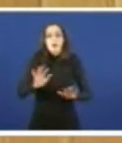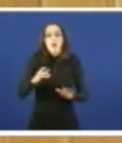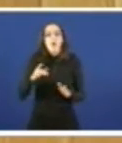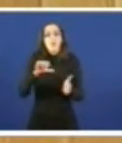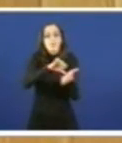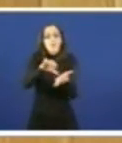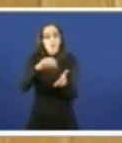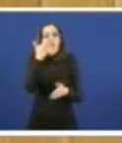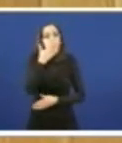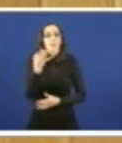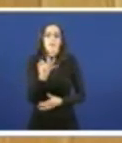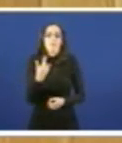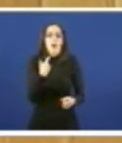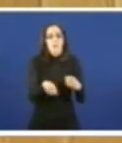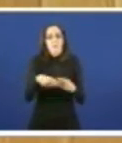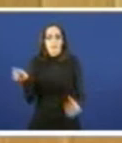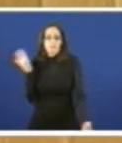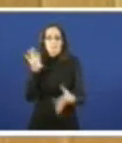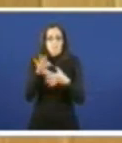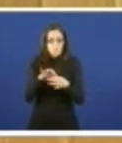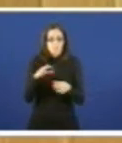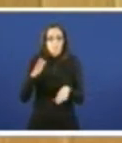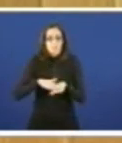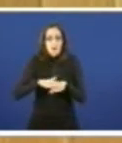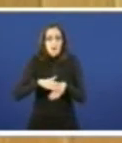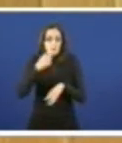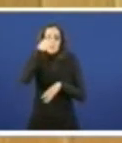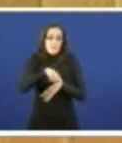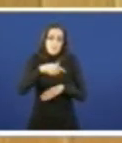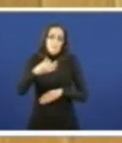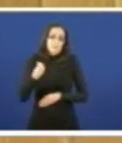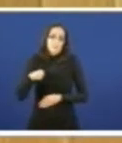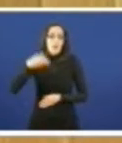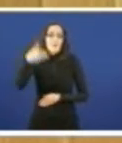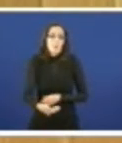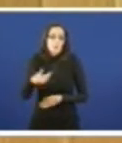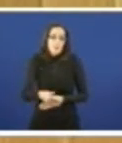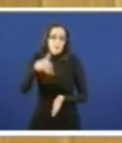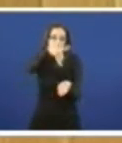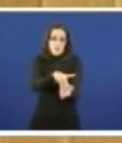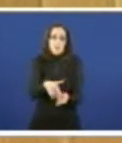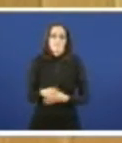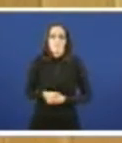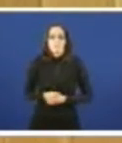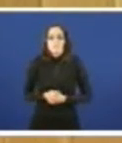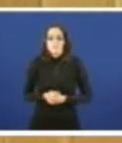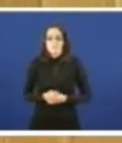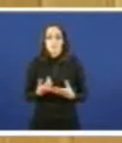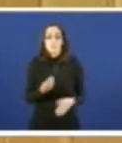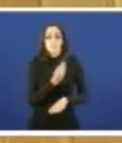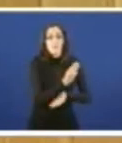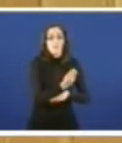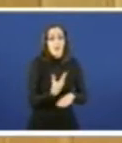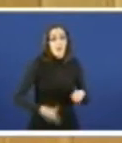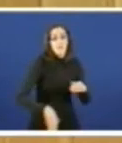organizar actividades diversas, tendentes a salientar a importancia das referidas conmemoracións. O PP na súa